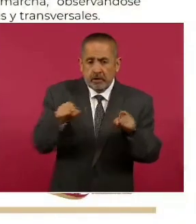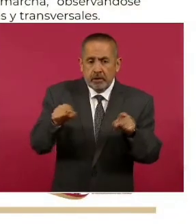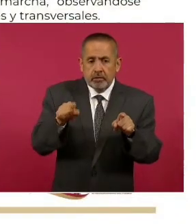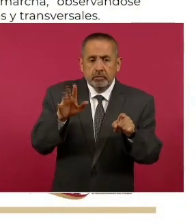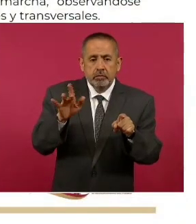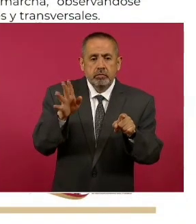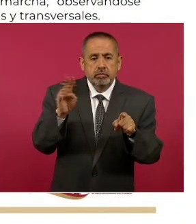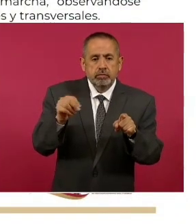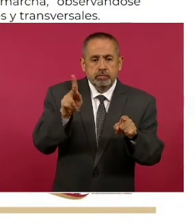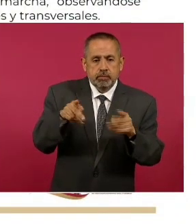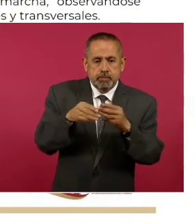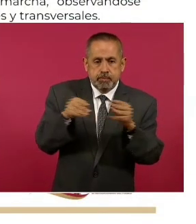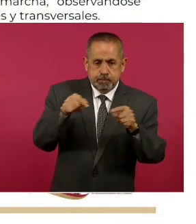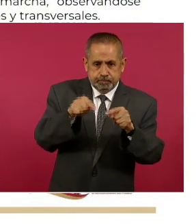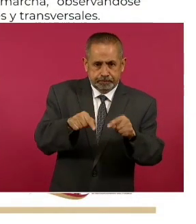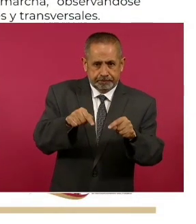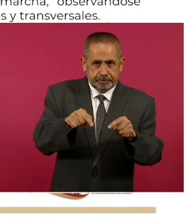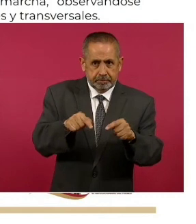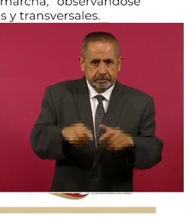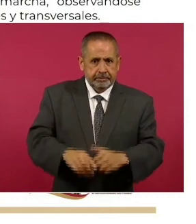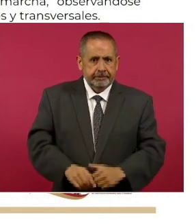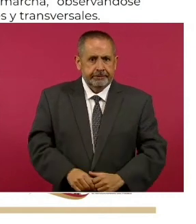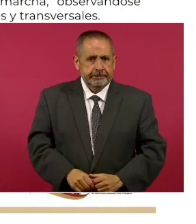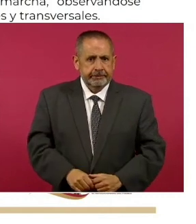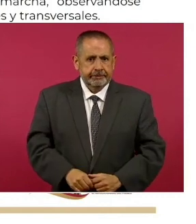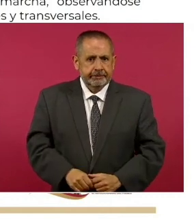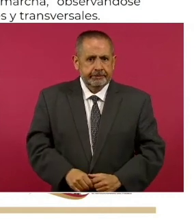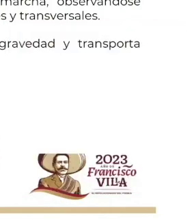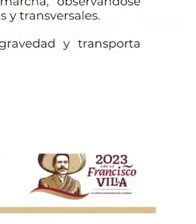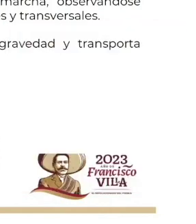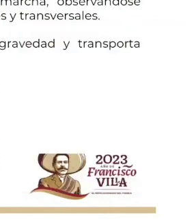kilómetros en una tubería de concreto